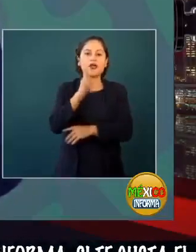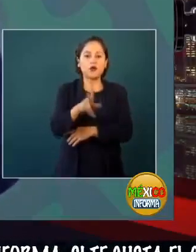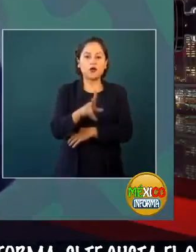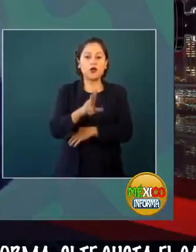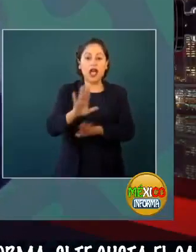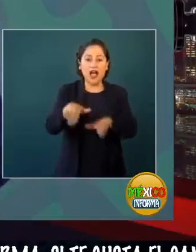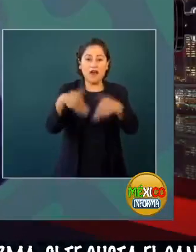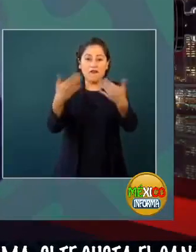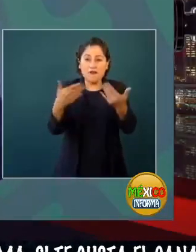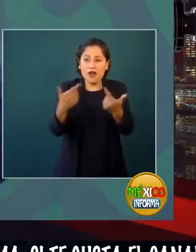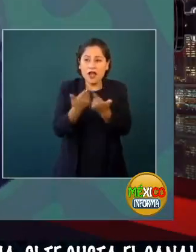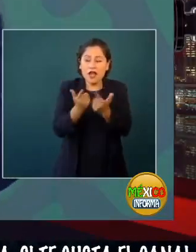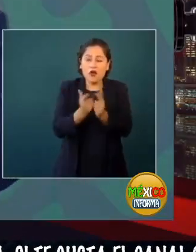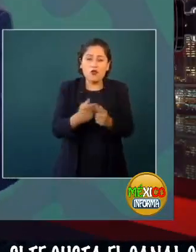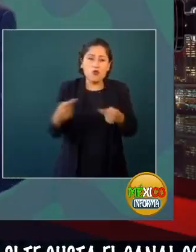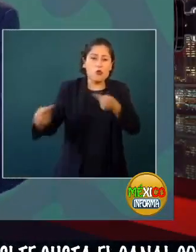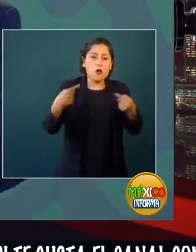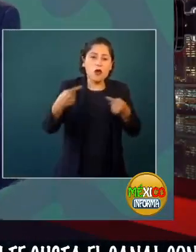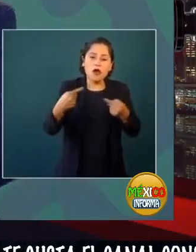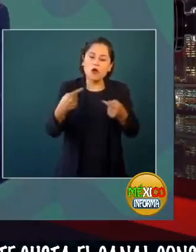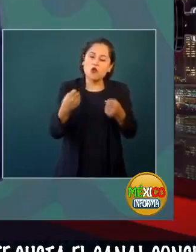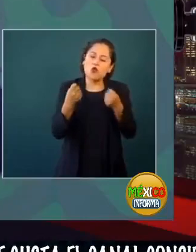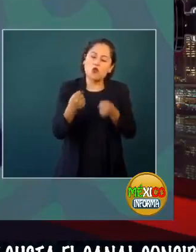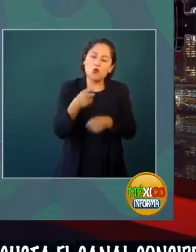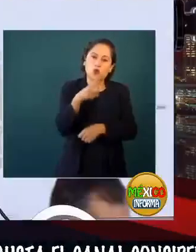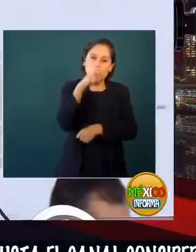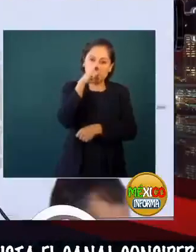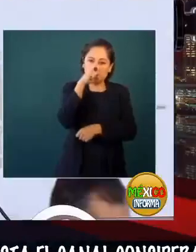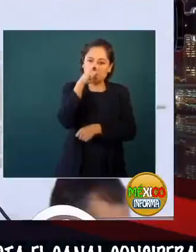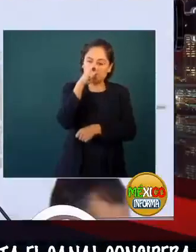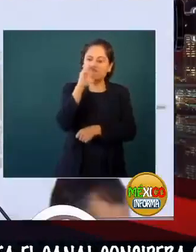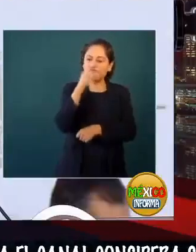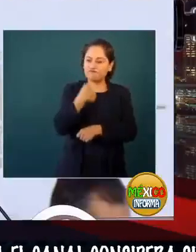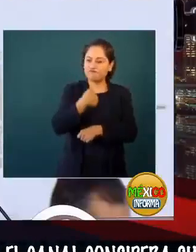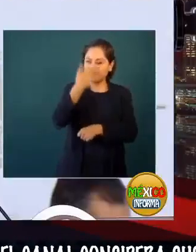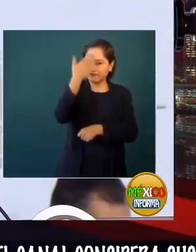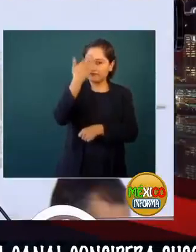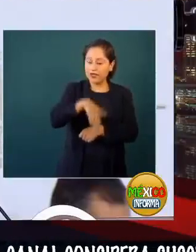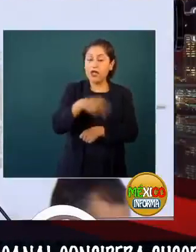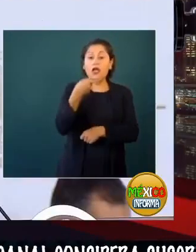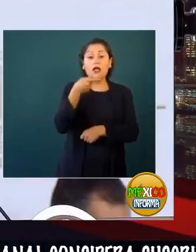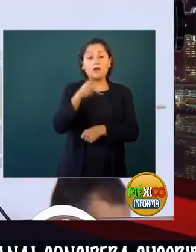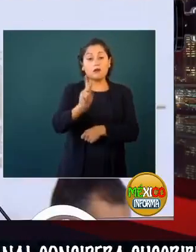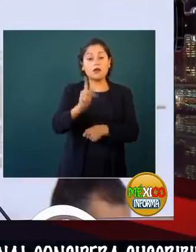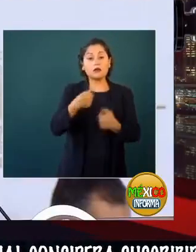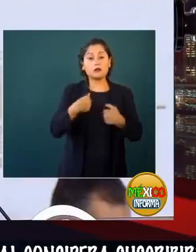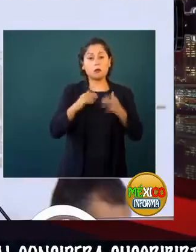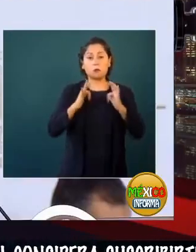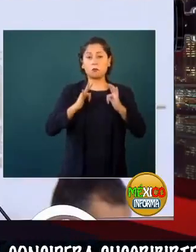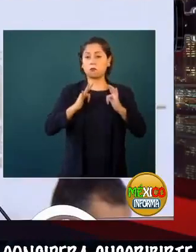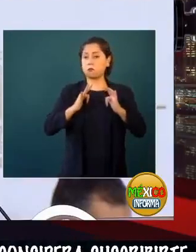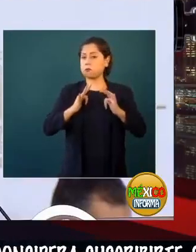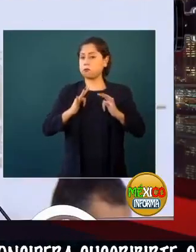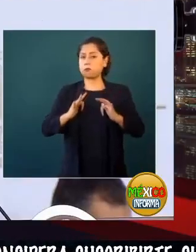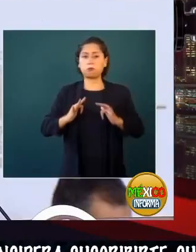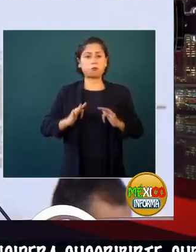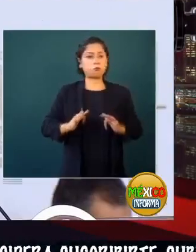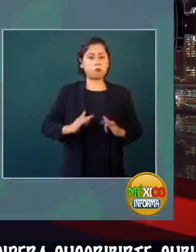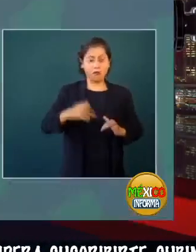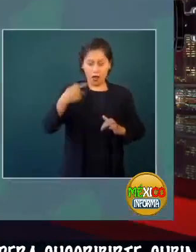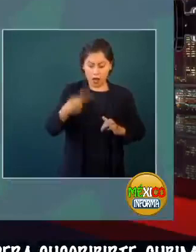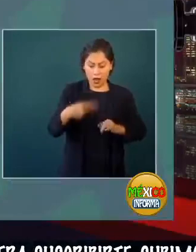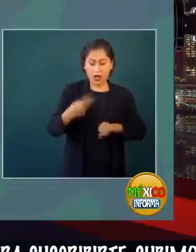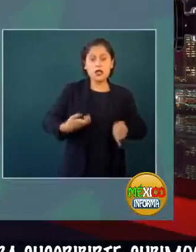adversarios pero tengo tengo la tranquilidad de saber de quién se dedica a trabajar